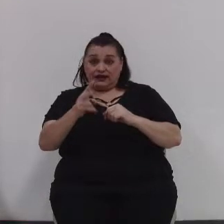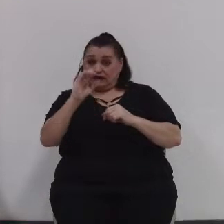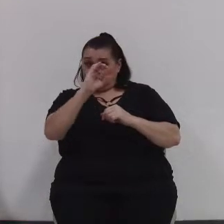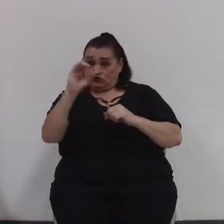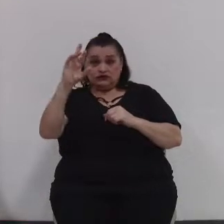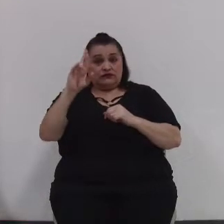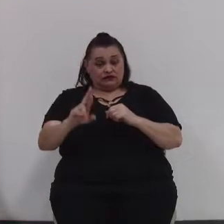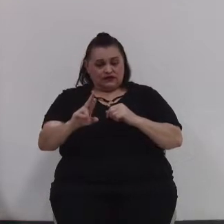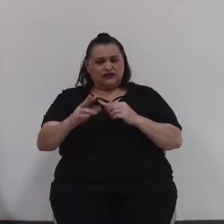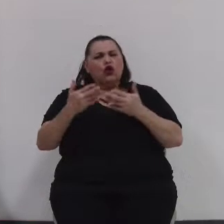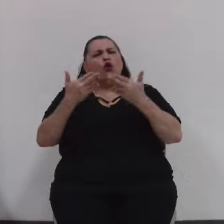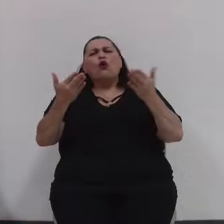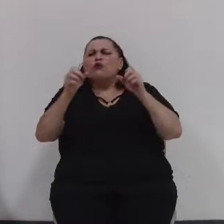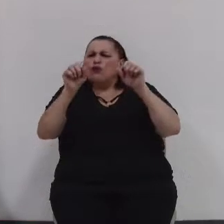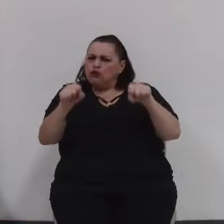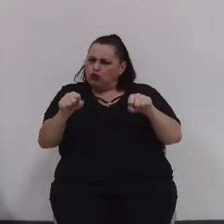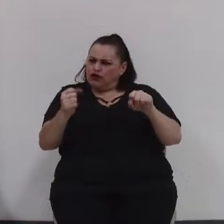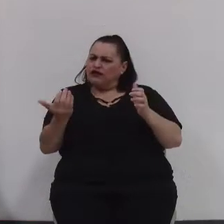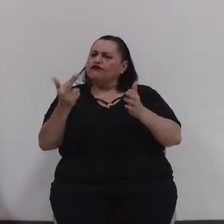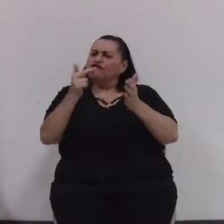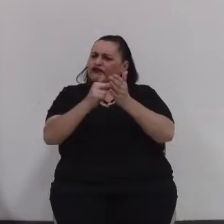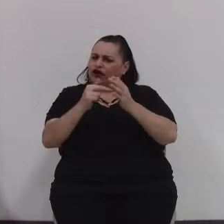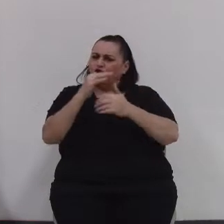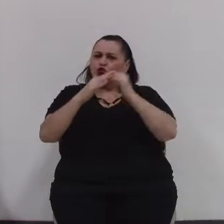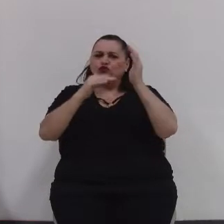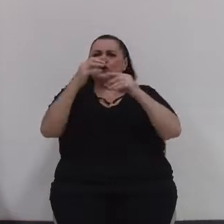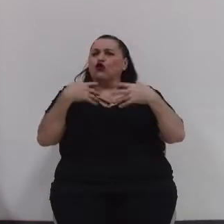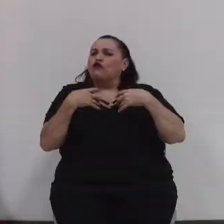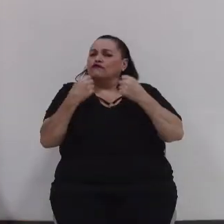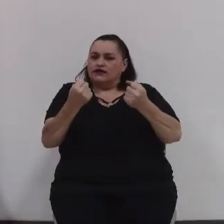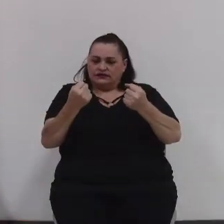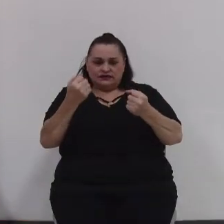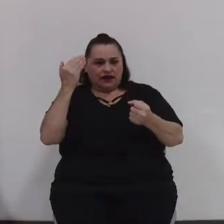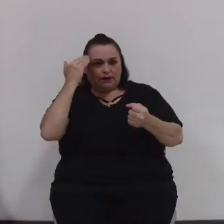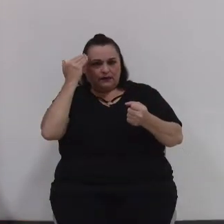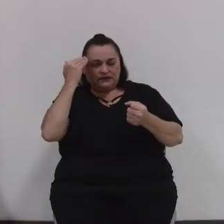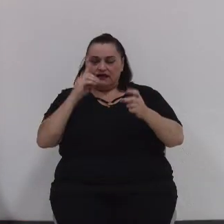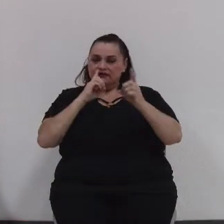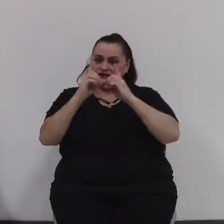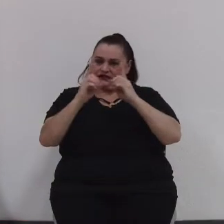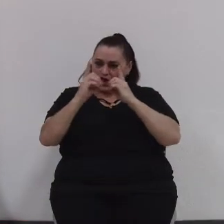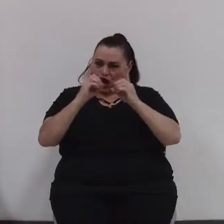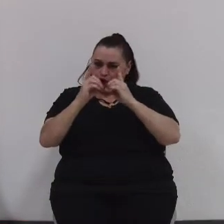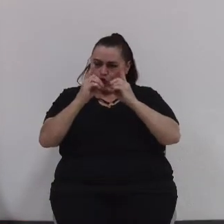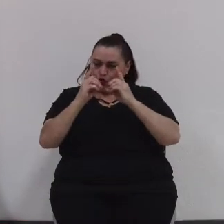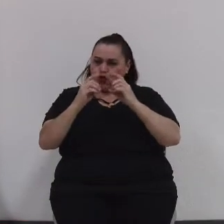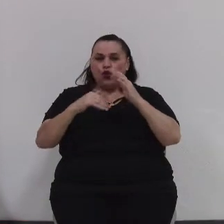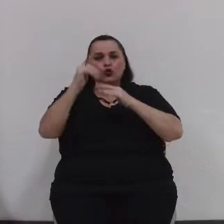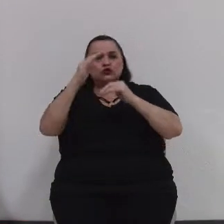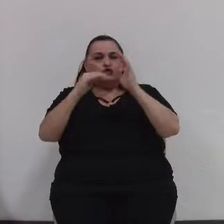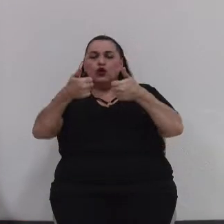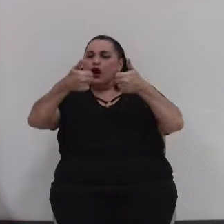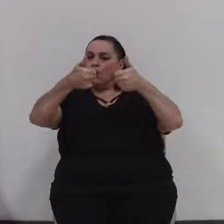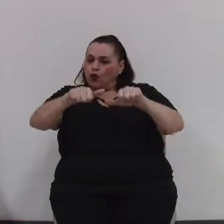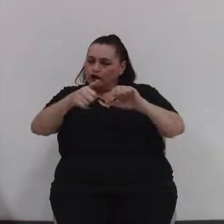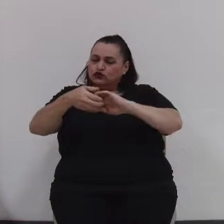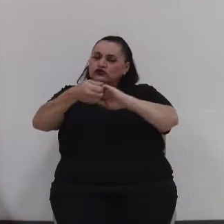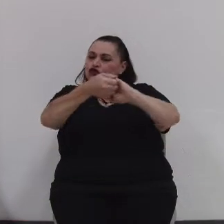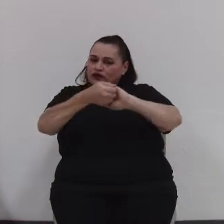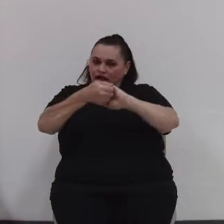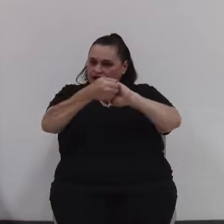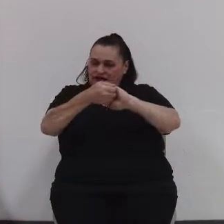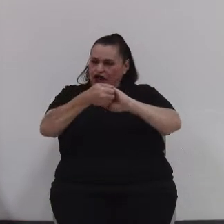costarricense, ¿cómo se puede reconstruir la confianza y las capacidades de diálogo, la construcción de acuerdos y de solidaridad?